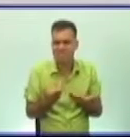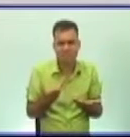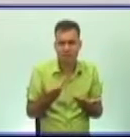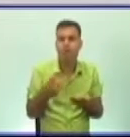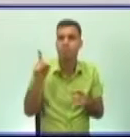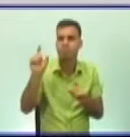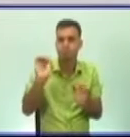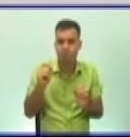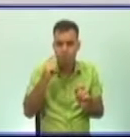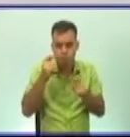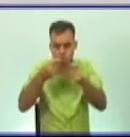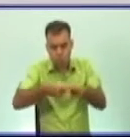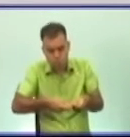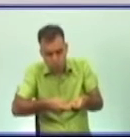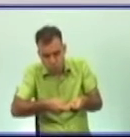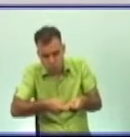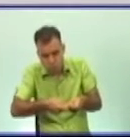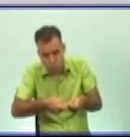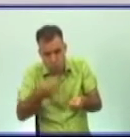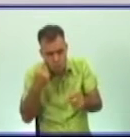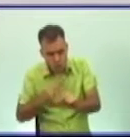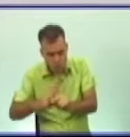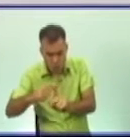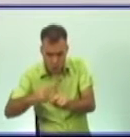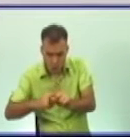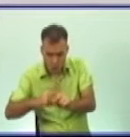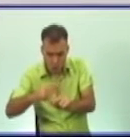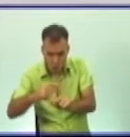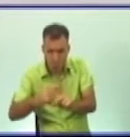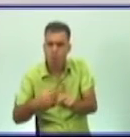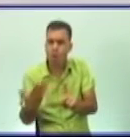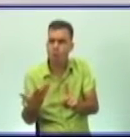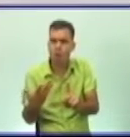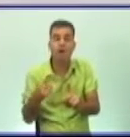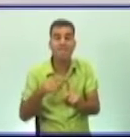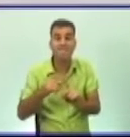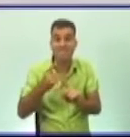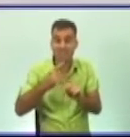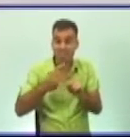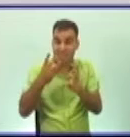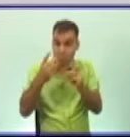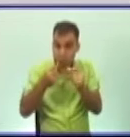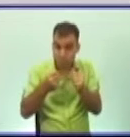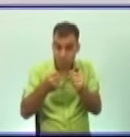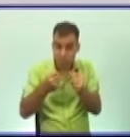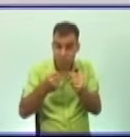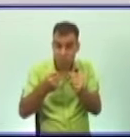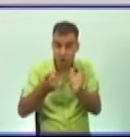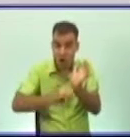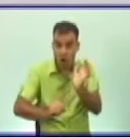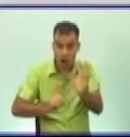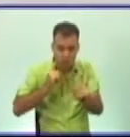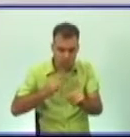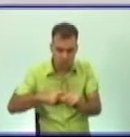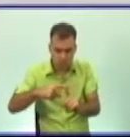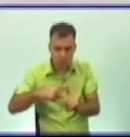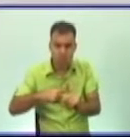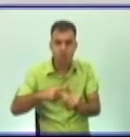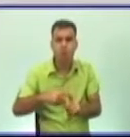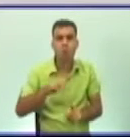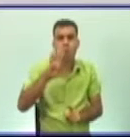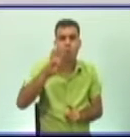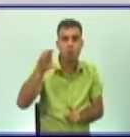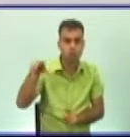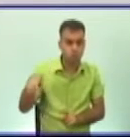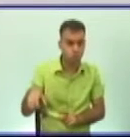instrumento amperímetro. La corriente tiene en este caso un valor de 4 amperes. Ustedes por favor,